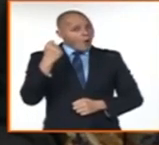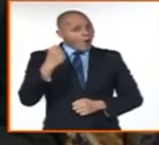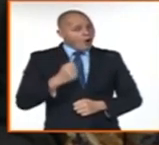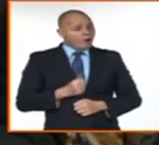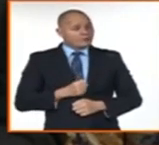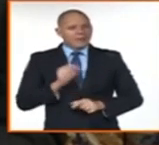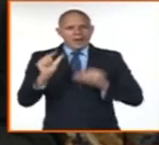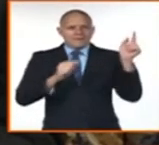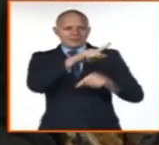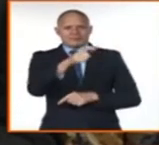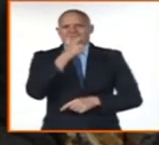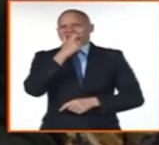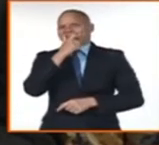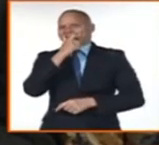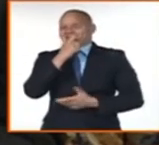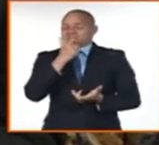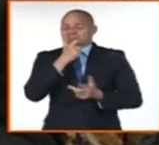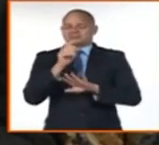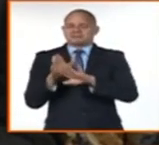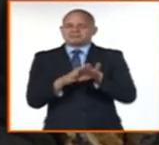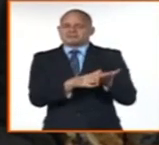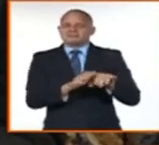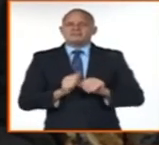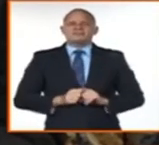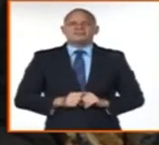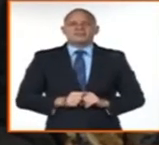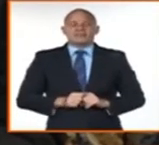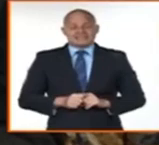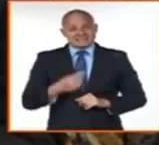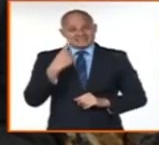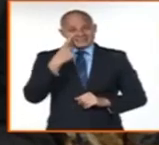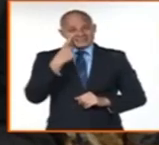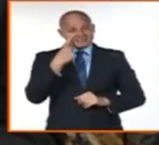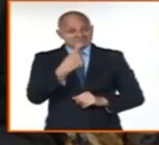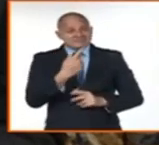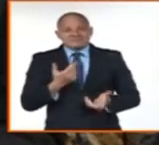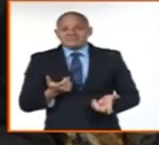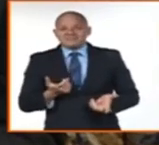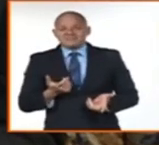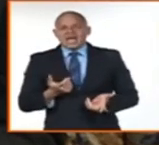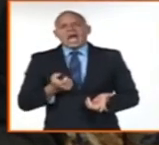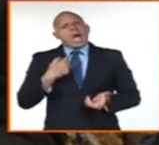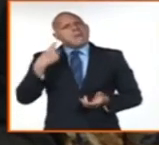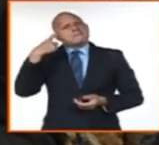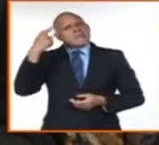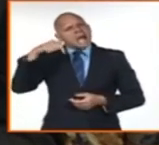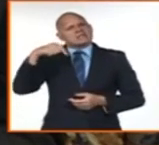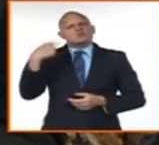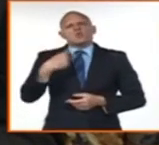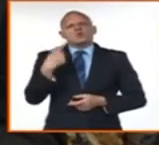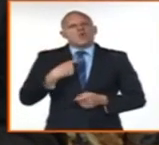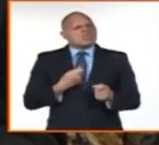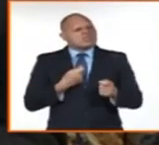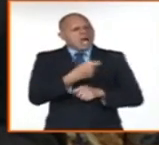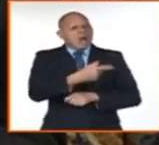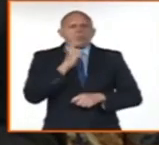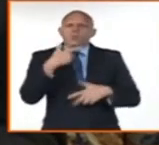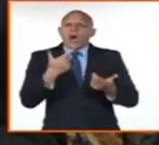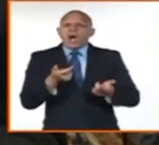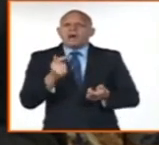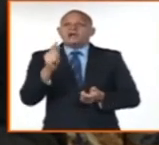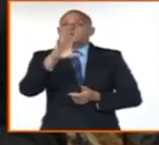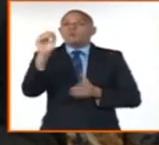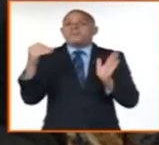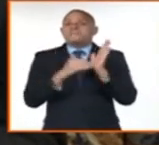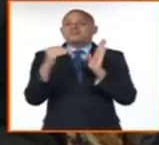Nosotros no le pudimos dar a nuestros científicos para desarrollar esas vacunas ni más de 50 millones de dólares en todo este tiempo. Hay un país de Europa, una de